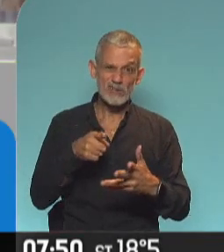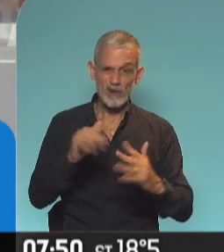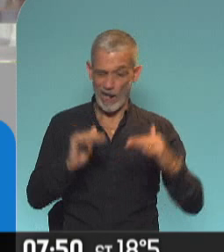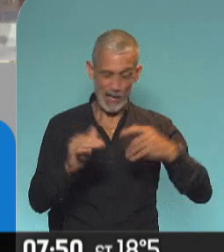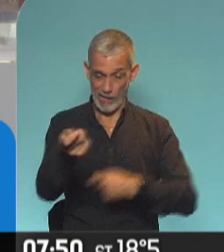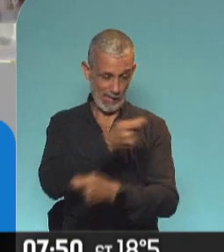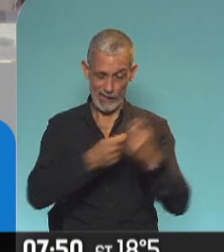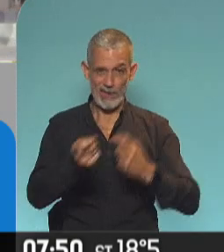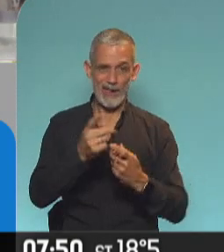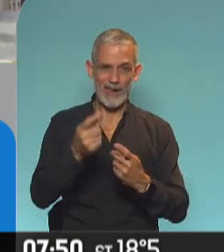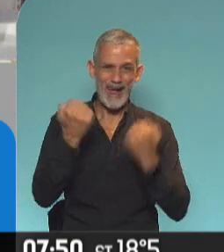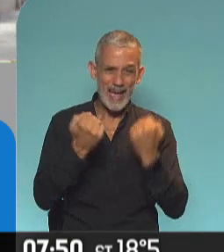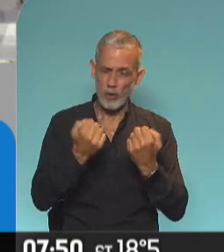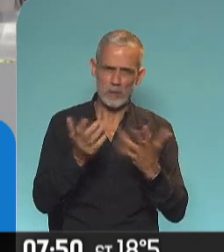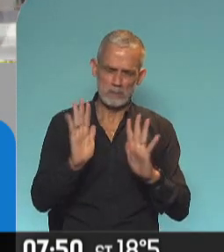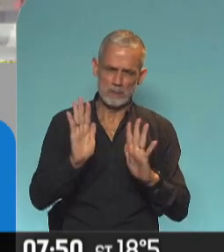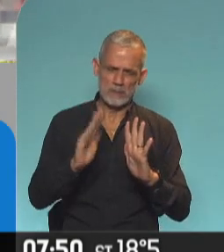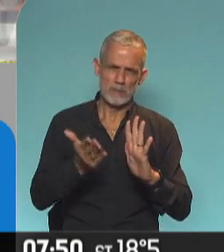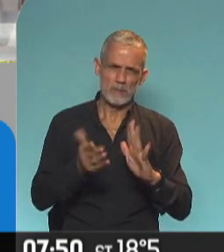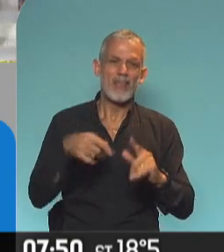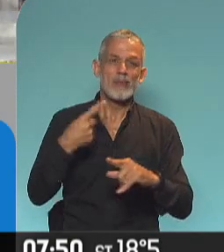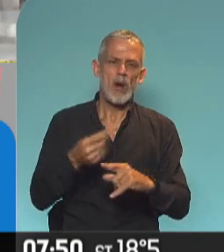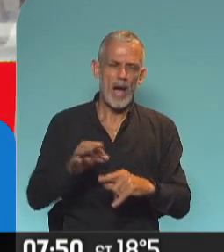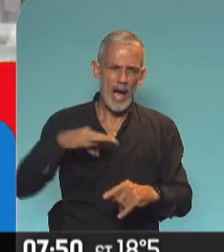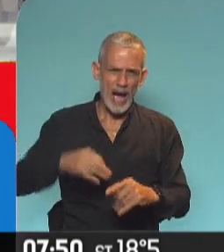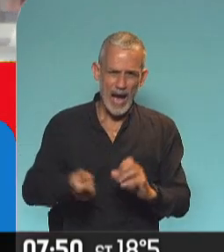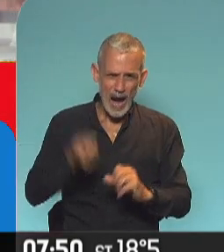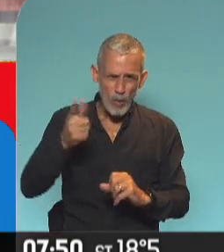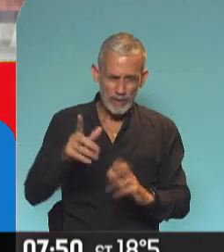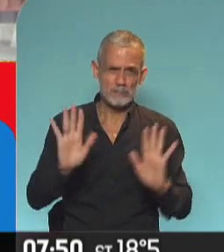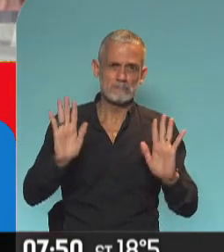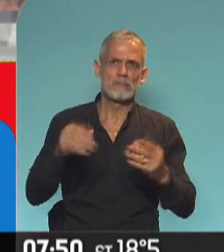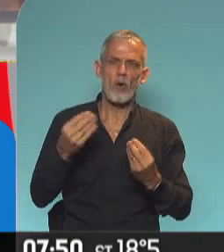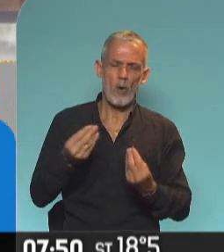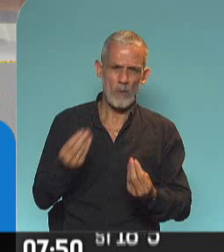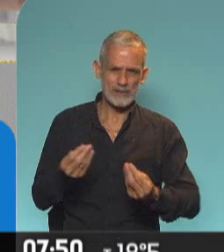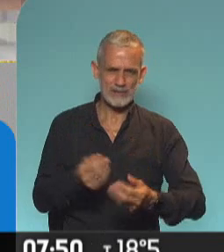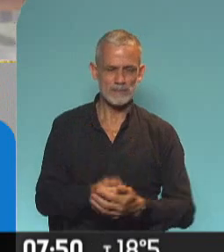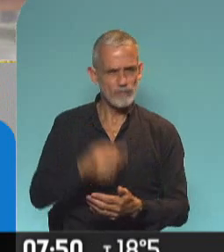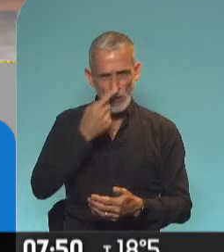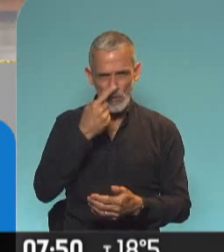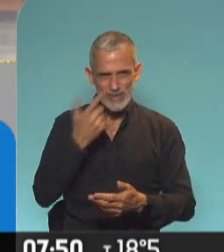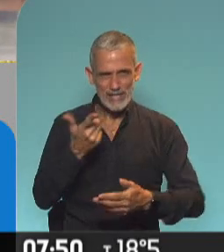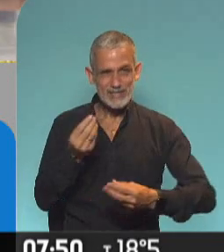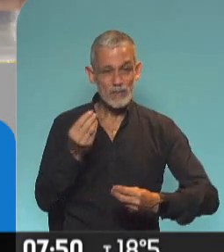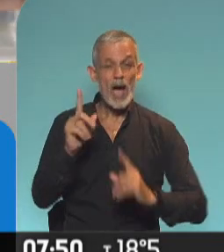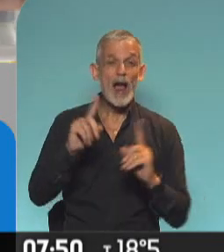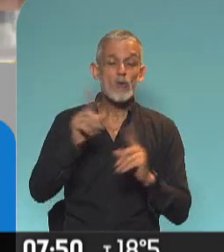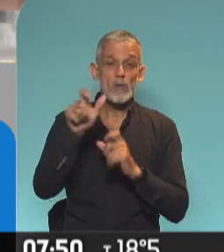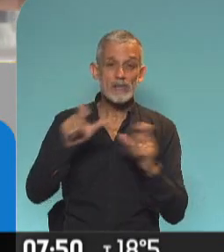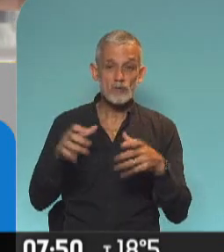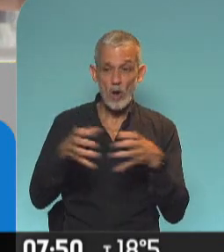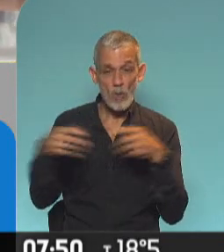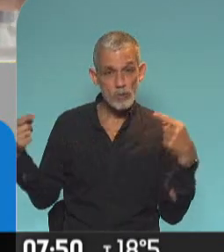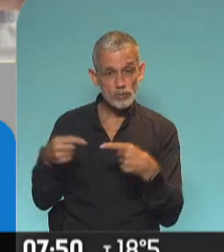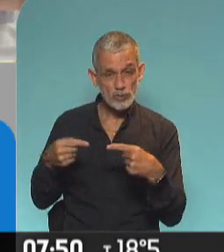descalabro macroeconómico, no hay aumento que después te sea suficiente para vivir, ¿no? Interesantísimo lo que dijiste, porque algunos dirigentes de la oposición